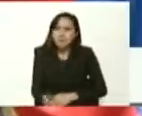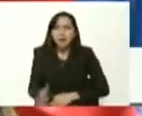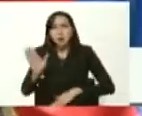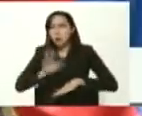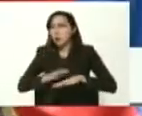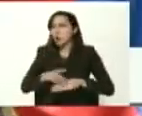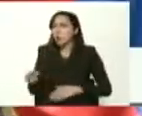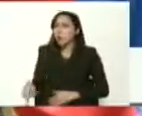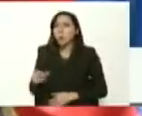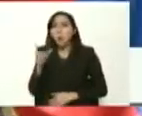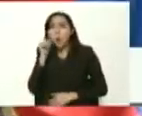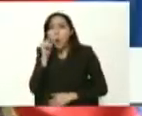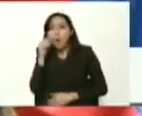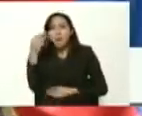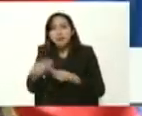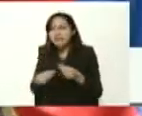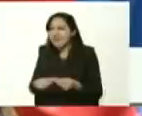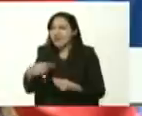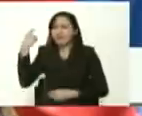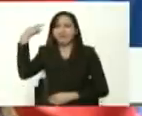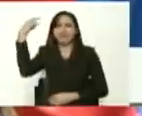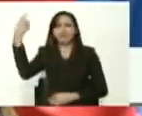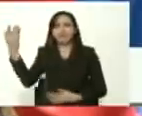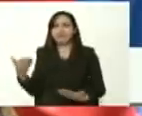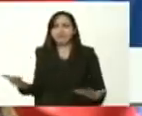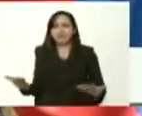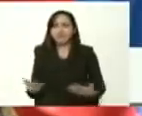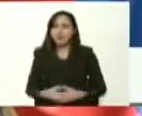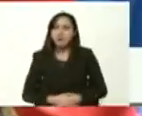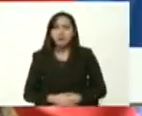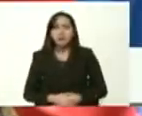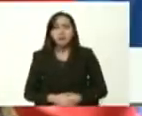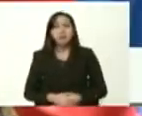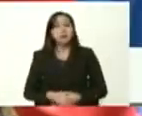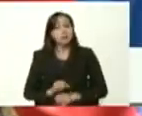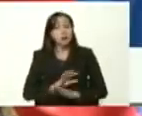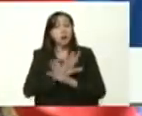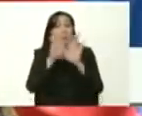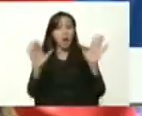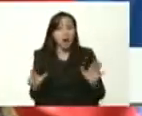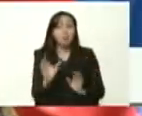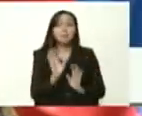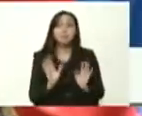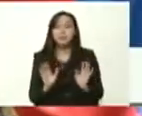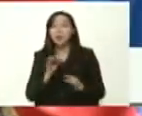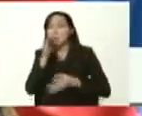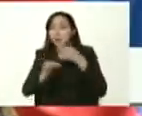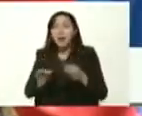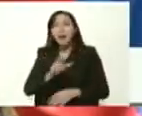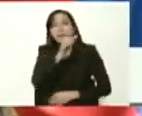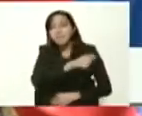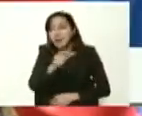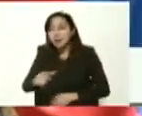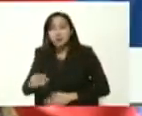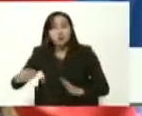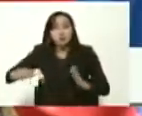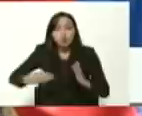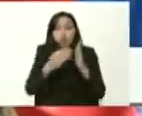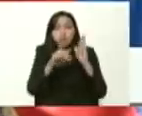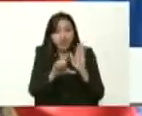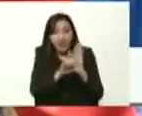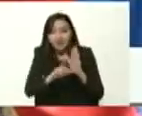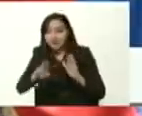ser de seguro un psicópata. Tengamos claro, cuando las personas violan todas las